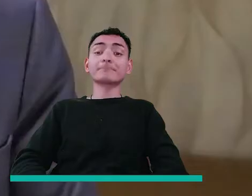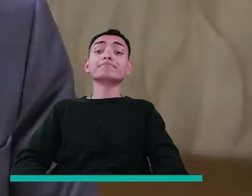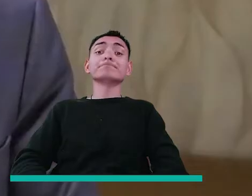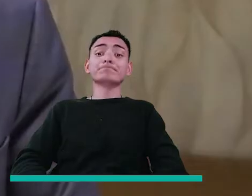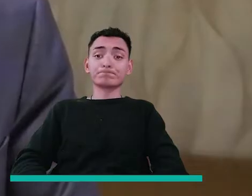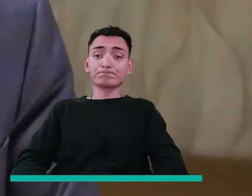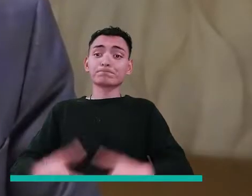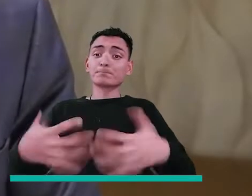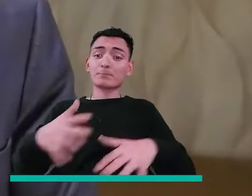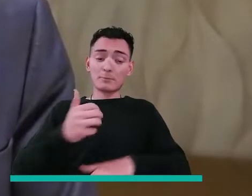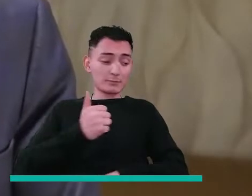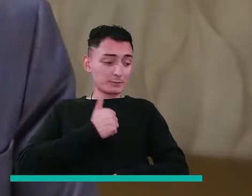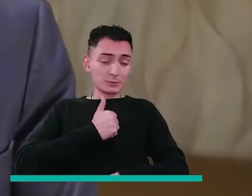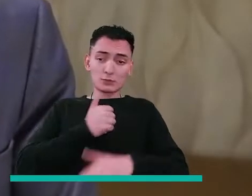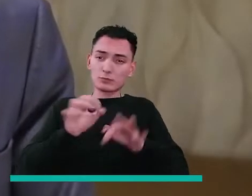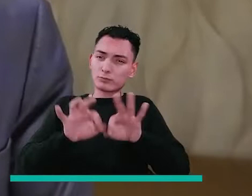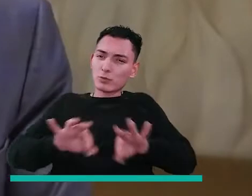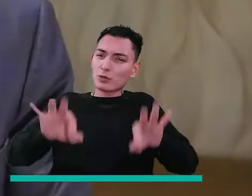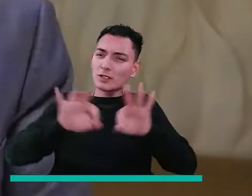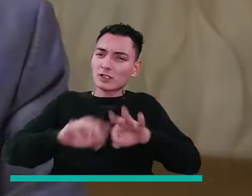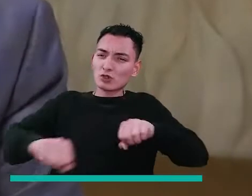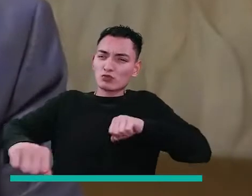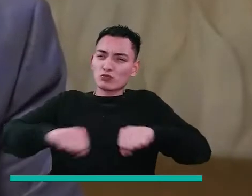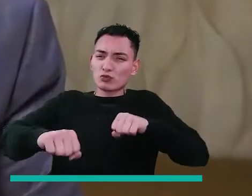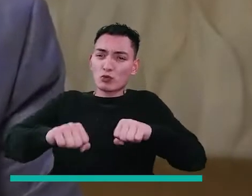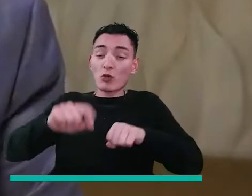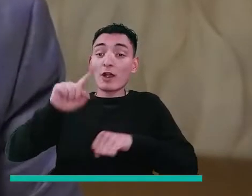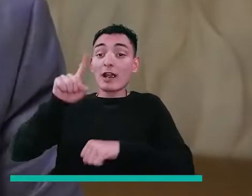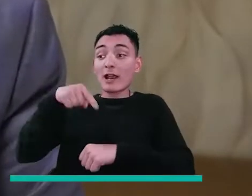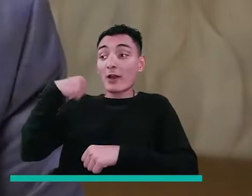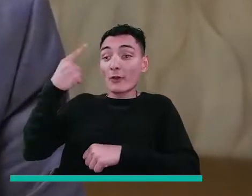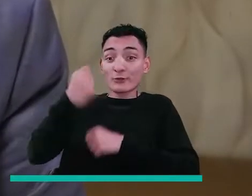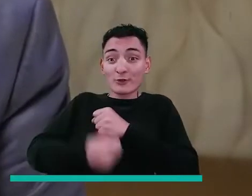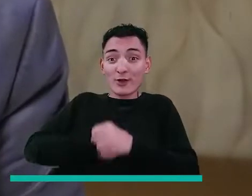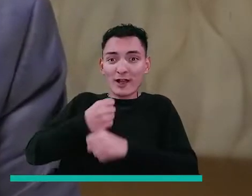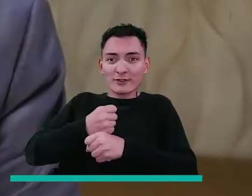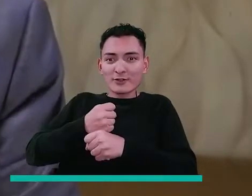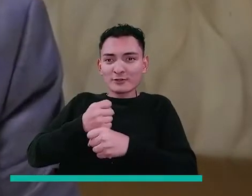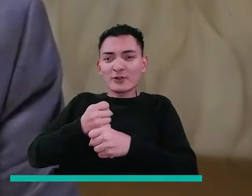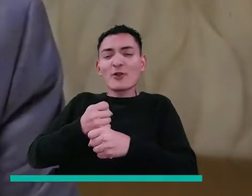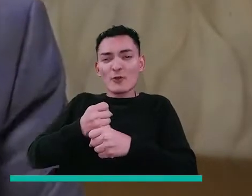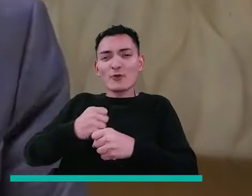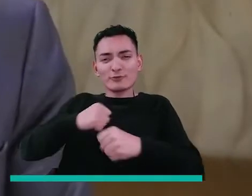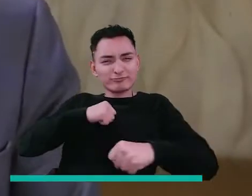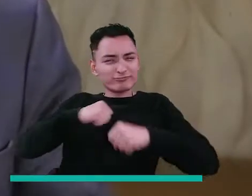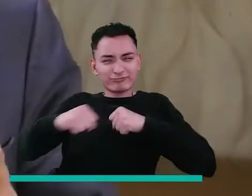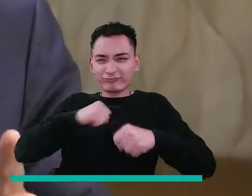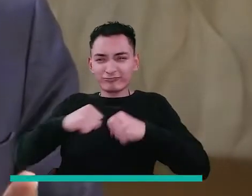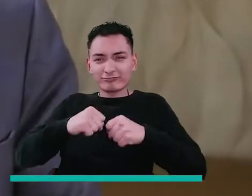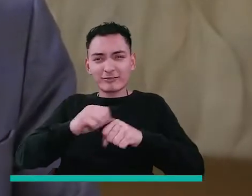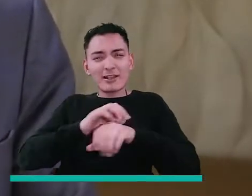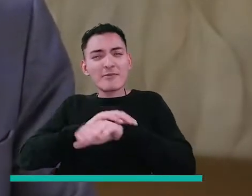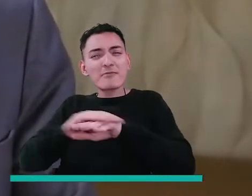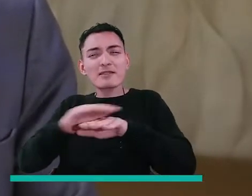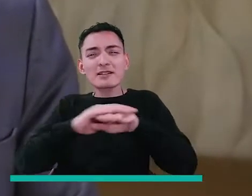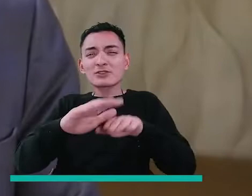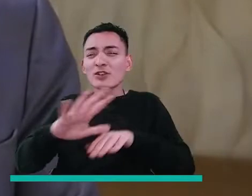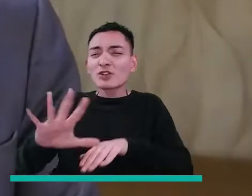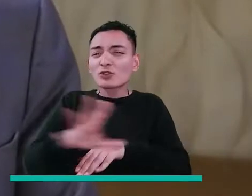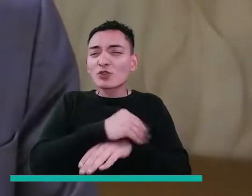Es para nosotros muy importante seguir trabajando muy duro el año que viene porque es el año del remate, por eso la invitación a